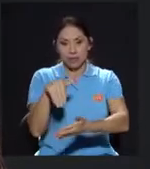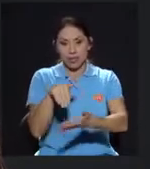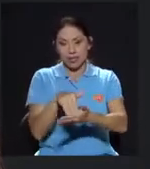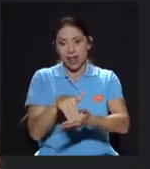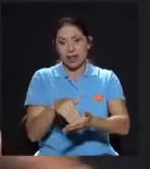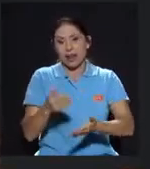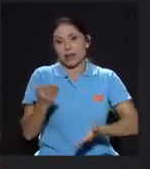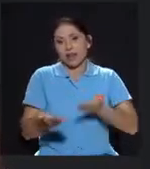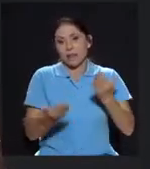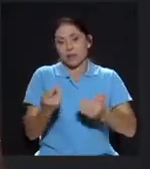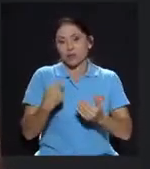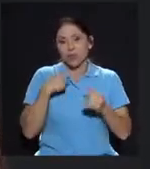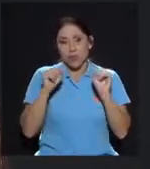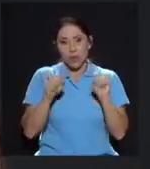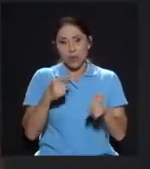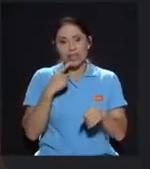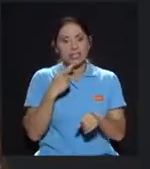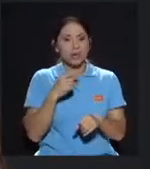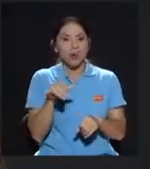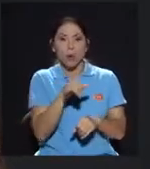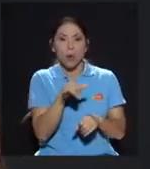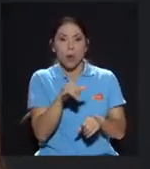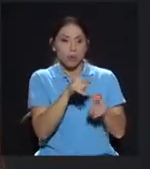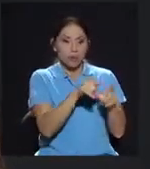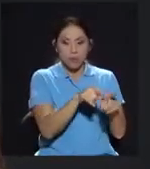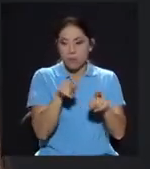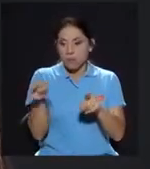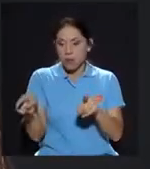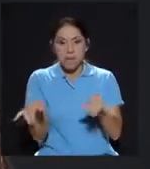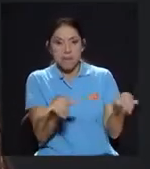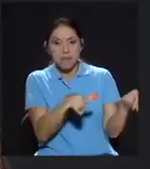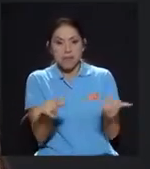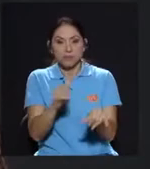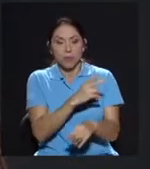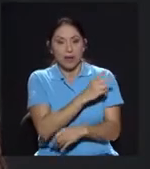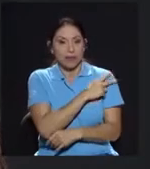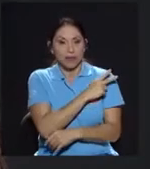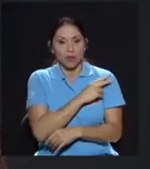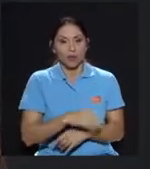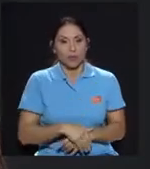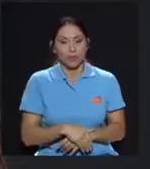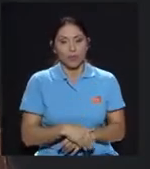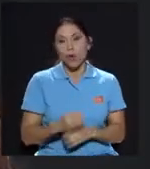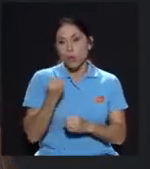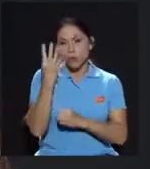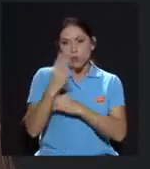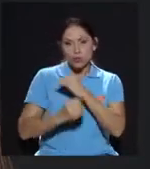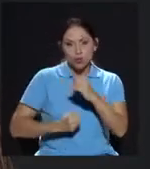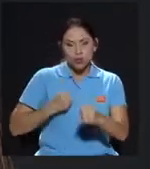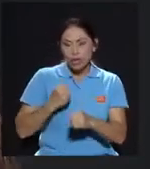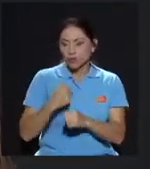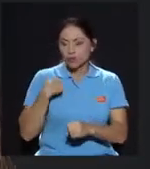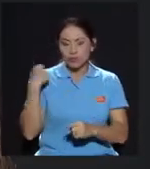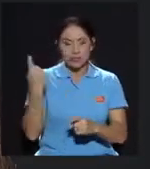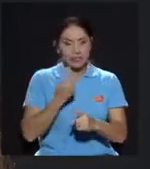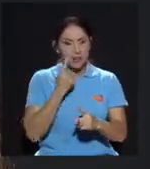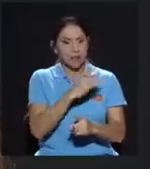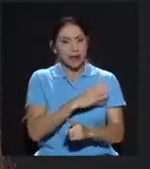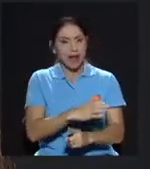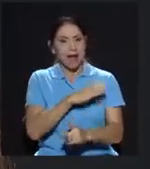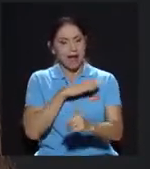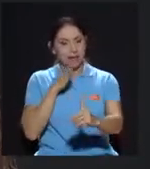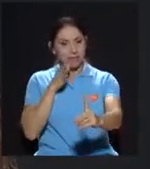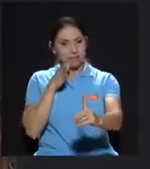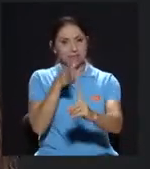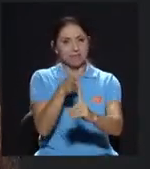que está dentro del mismo patrono o sea porque parte de lo que me ha calificado a mí durante muchos años es mi lealtad hacia el patrono